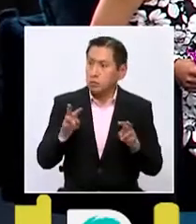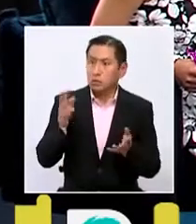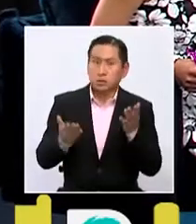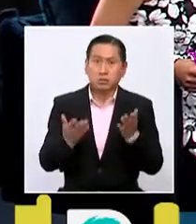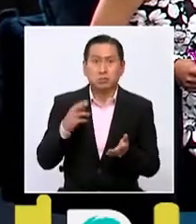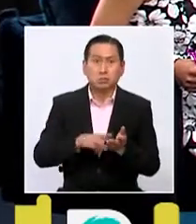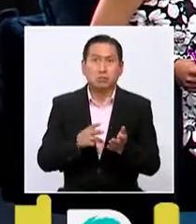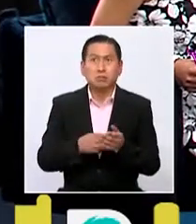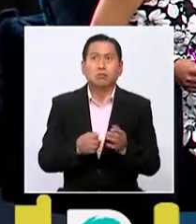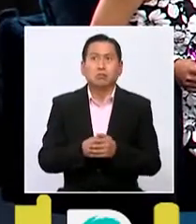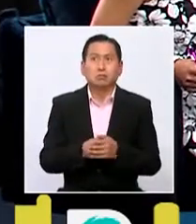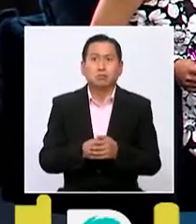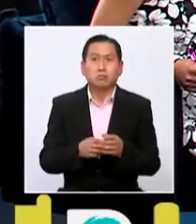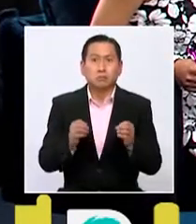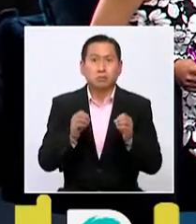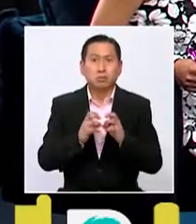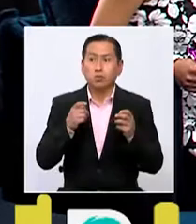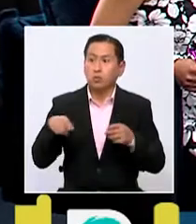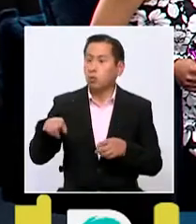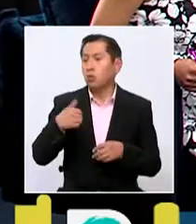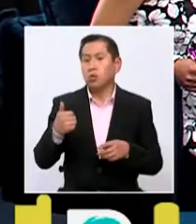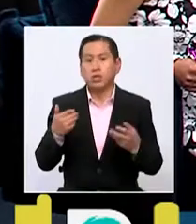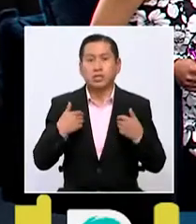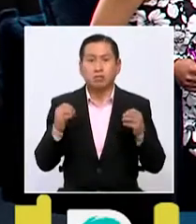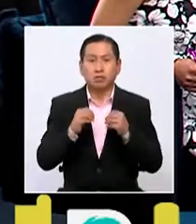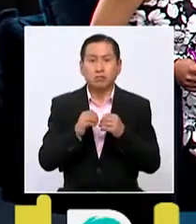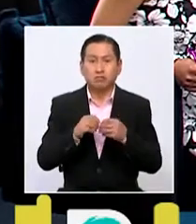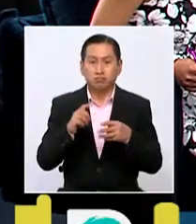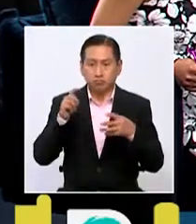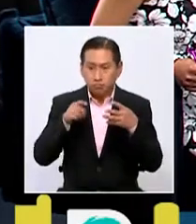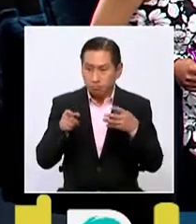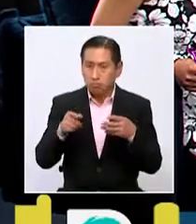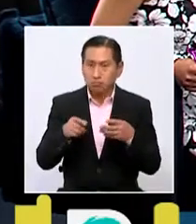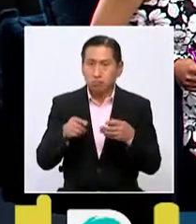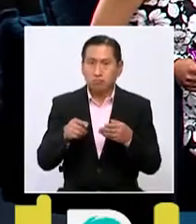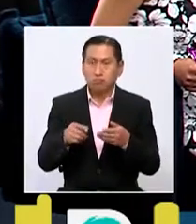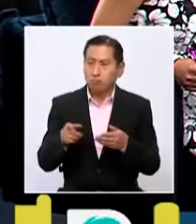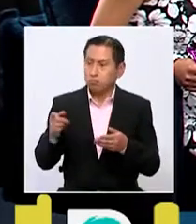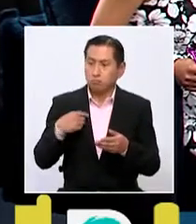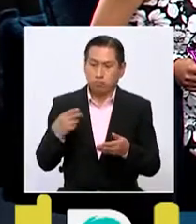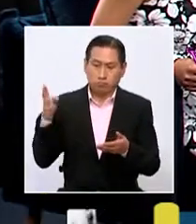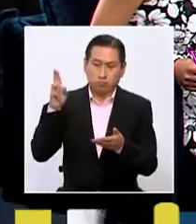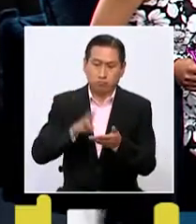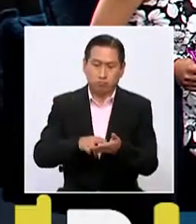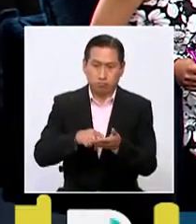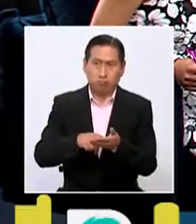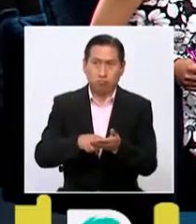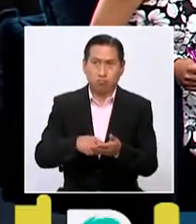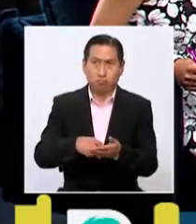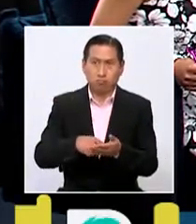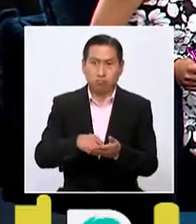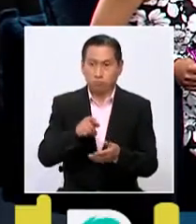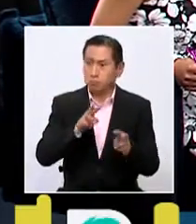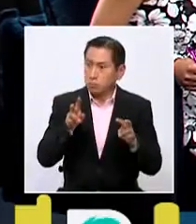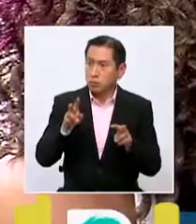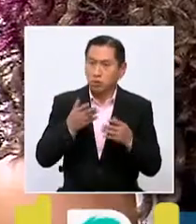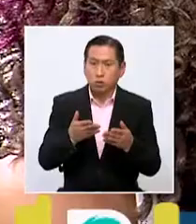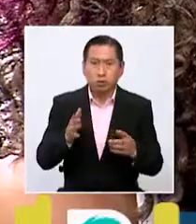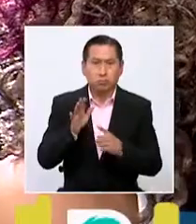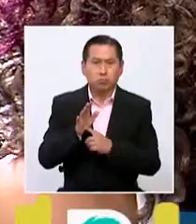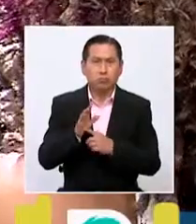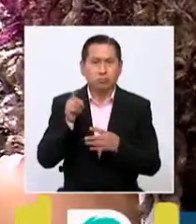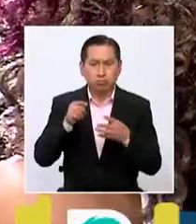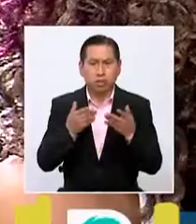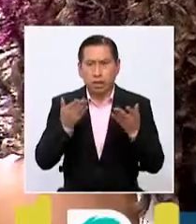realmente, y sobre todo aquellos contenidos que tienen mi firma como productor ejecutivo, como showrunner, tú vas a ver esos elementos